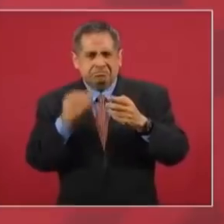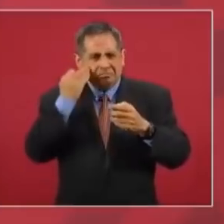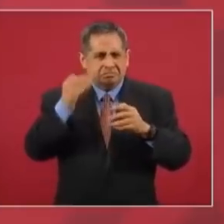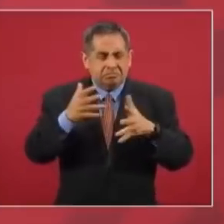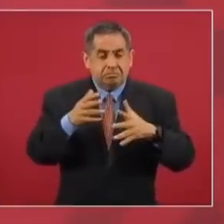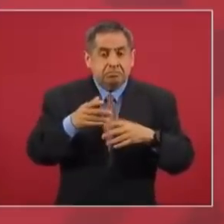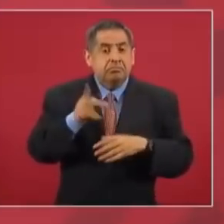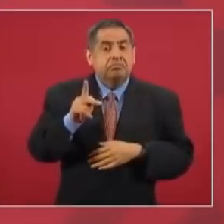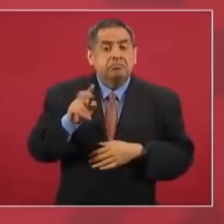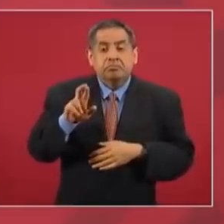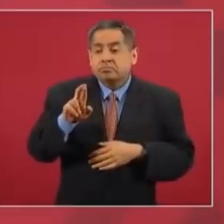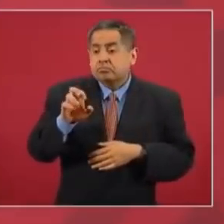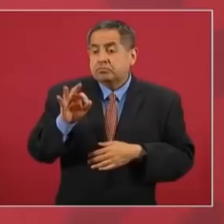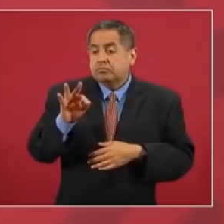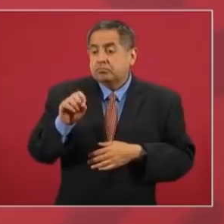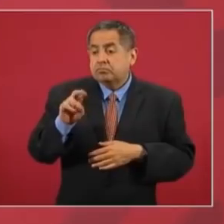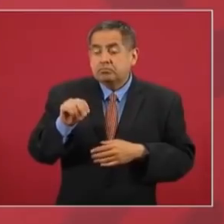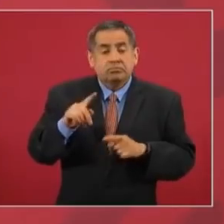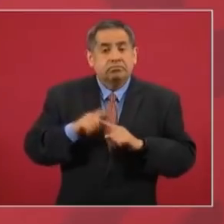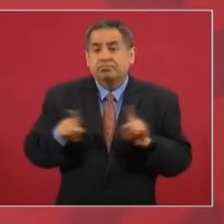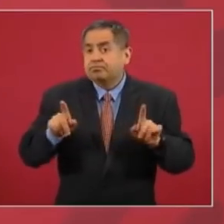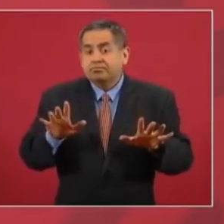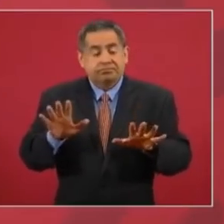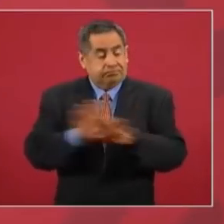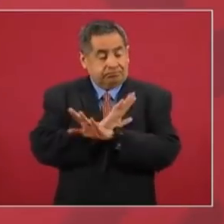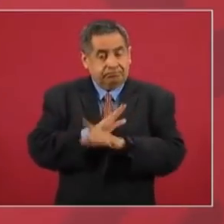de reforma no.